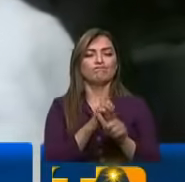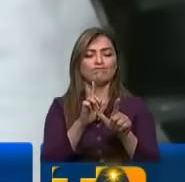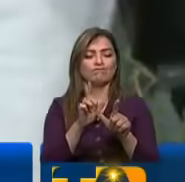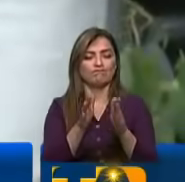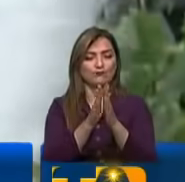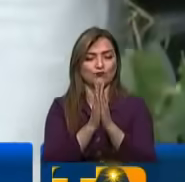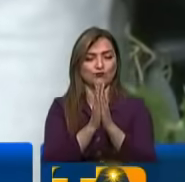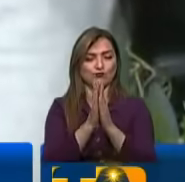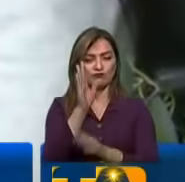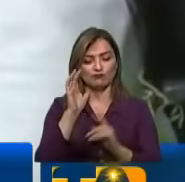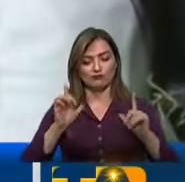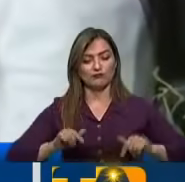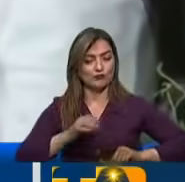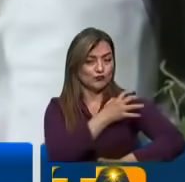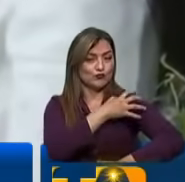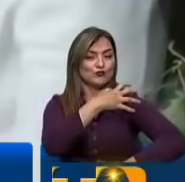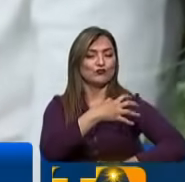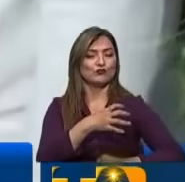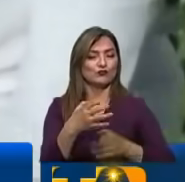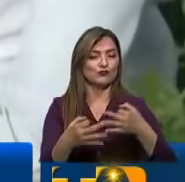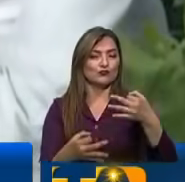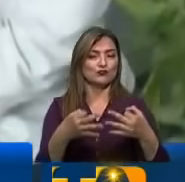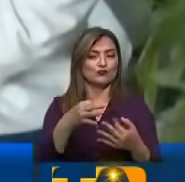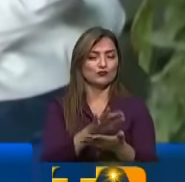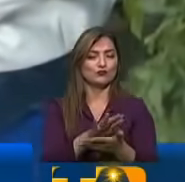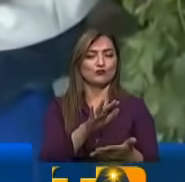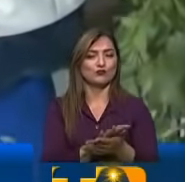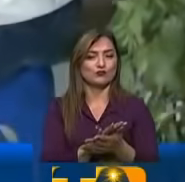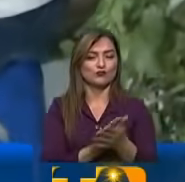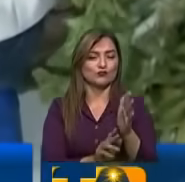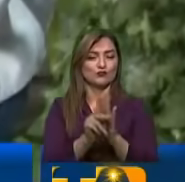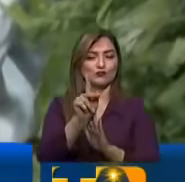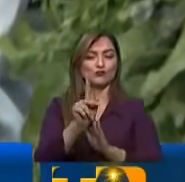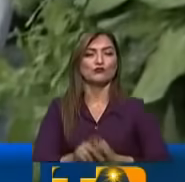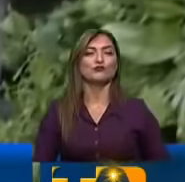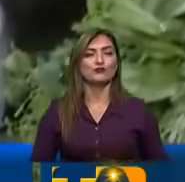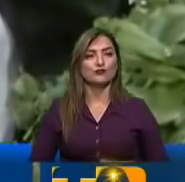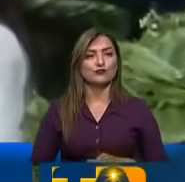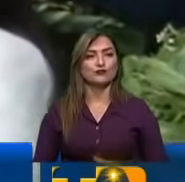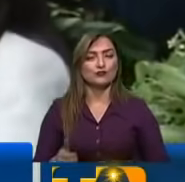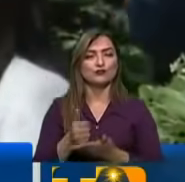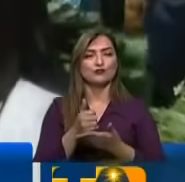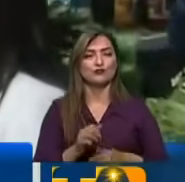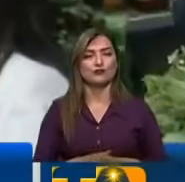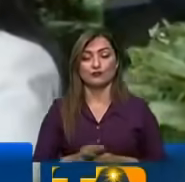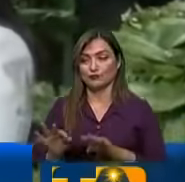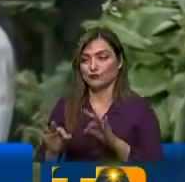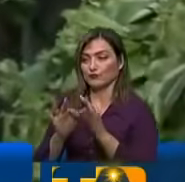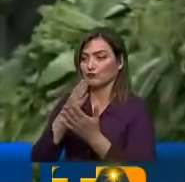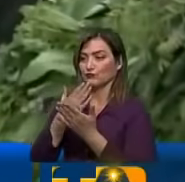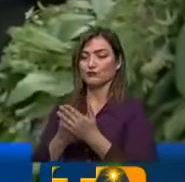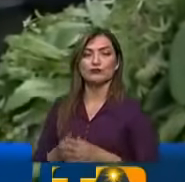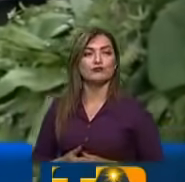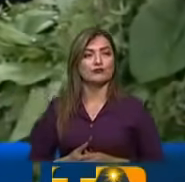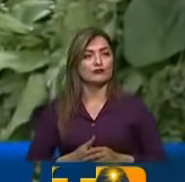salud. Te pedimos fortaleza, justicia, tranquilidad y prosperidad. Ayúdanos. Perfecto,